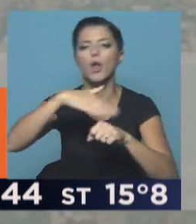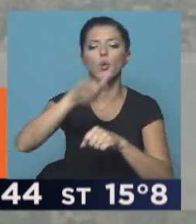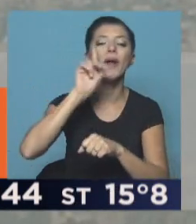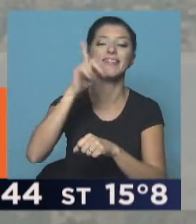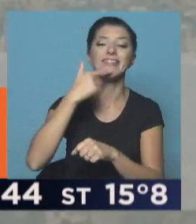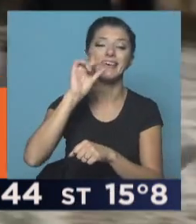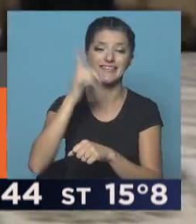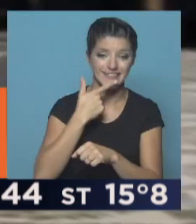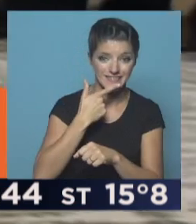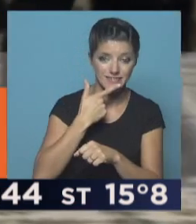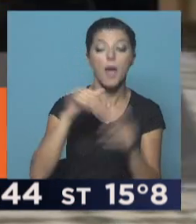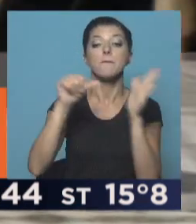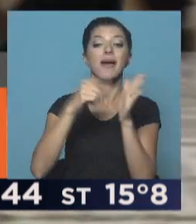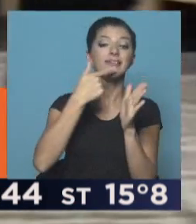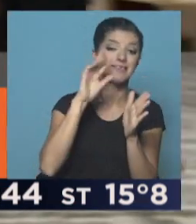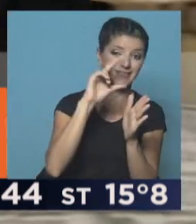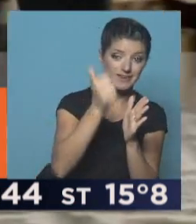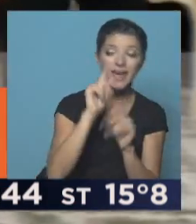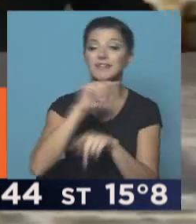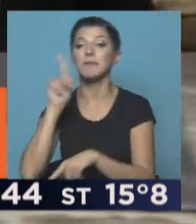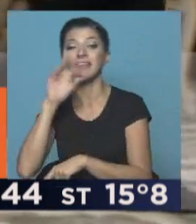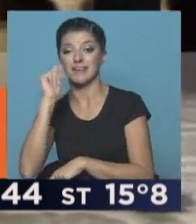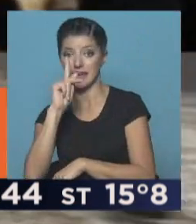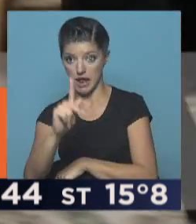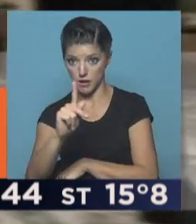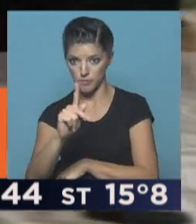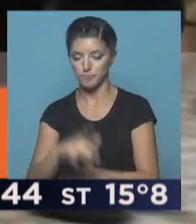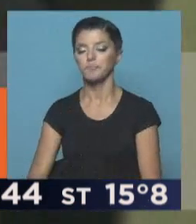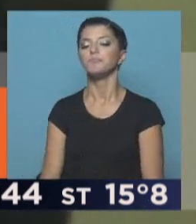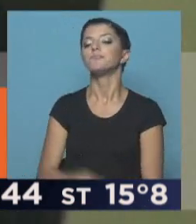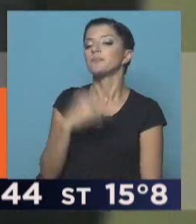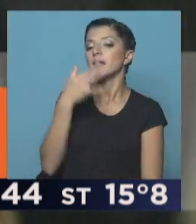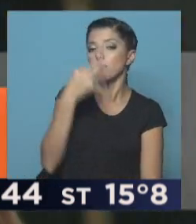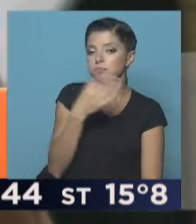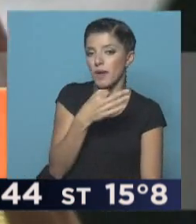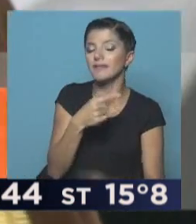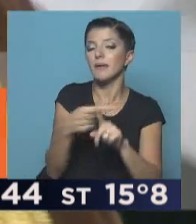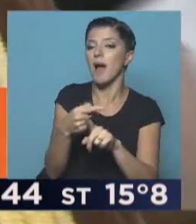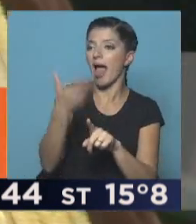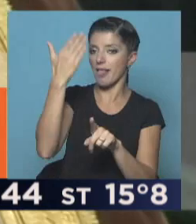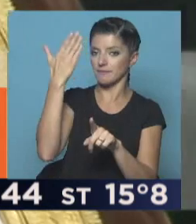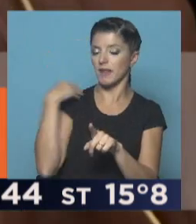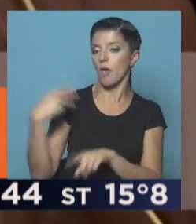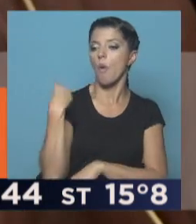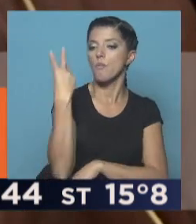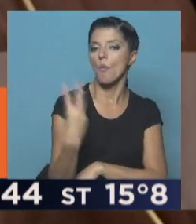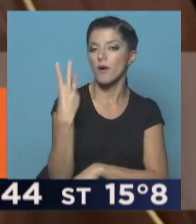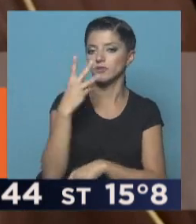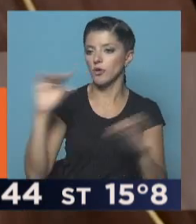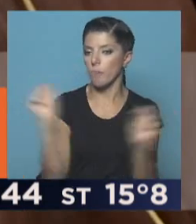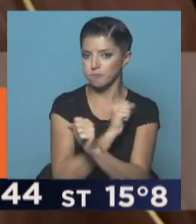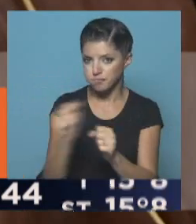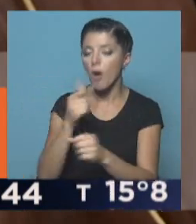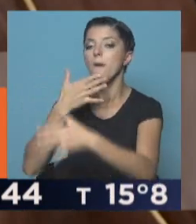Siria e Irak. La adquisición de cazabombarderos se cerró semanas después de que Washington firmara la venta de armamento